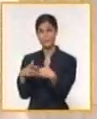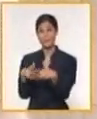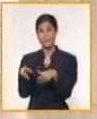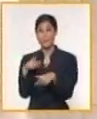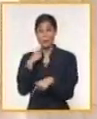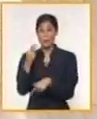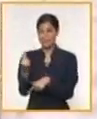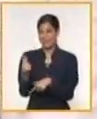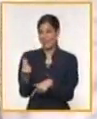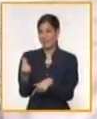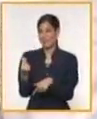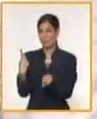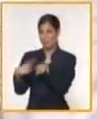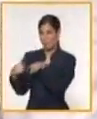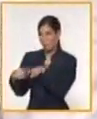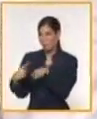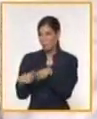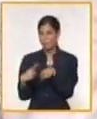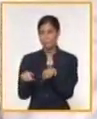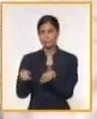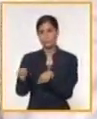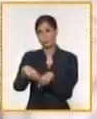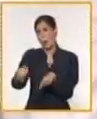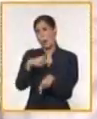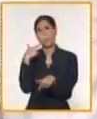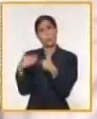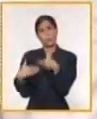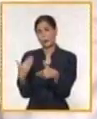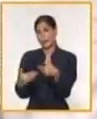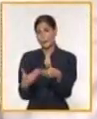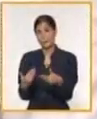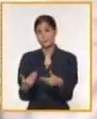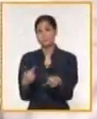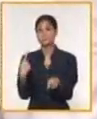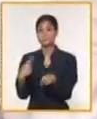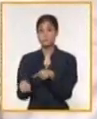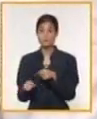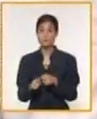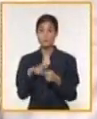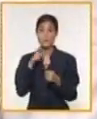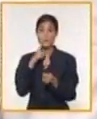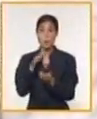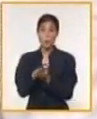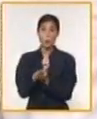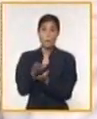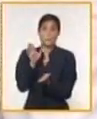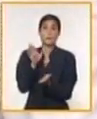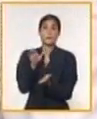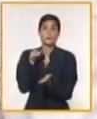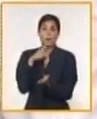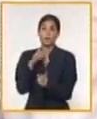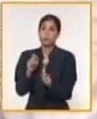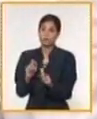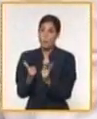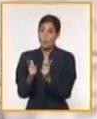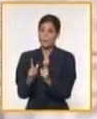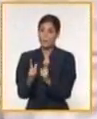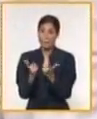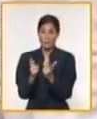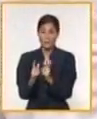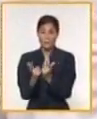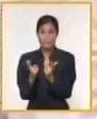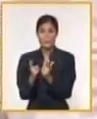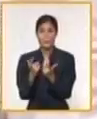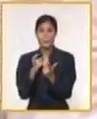y además, muy importante, no ha logrado cumplir muchas de las promesas, bueno, más allá de lo de la emigración. No, pero además, en lo